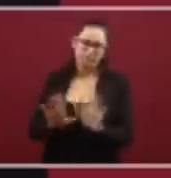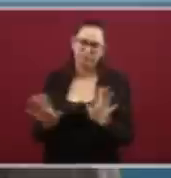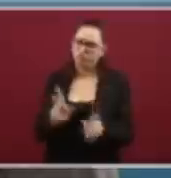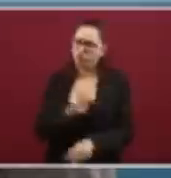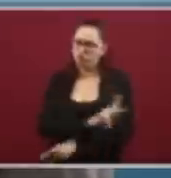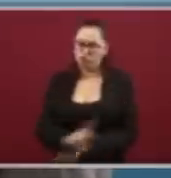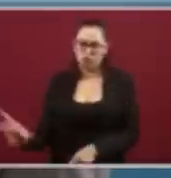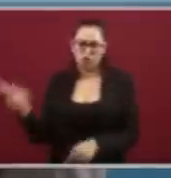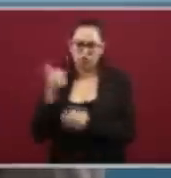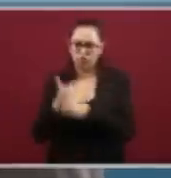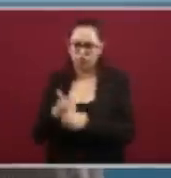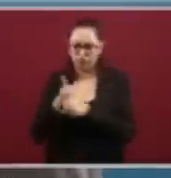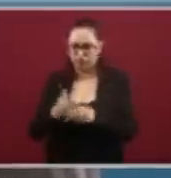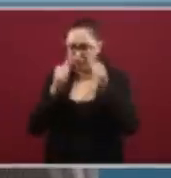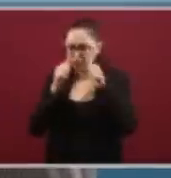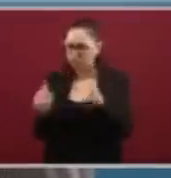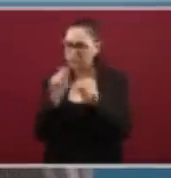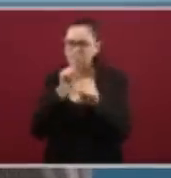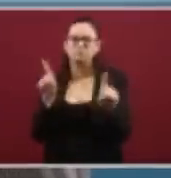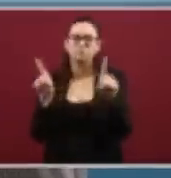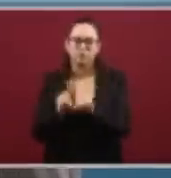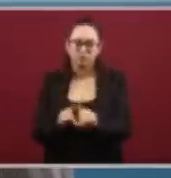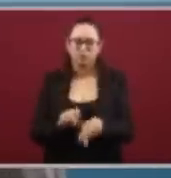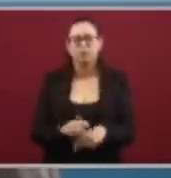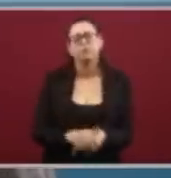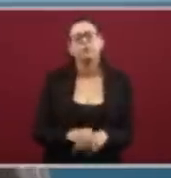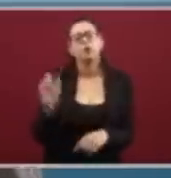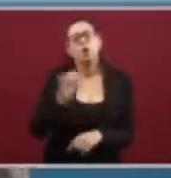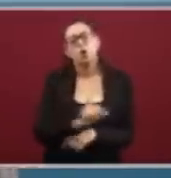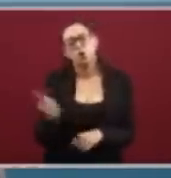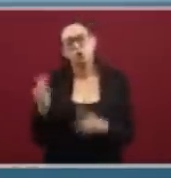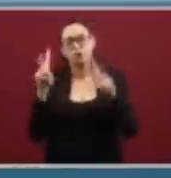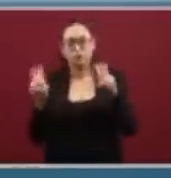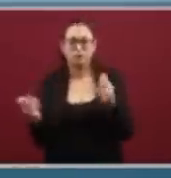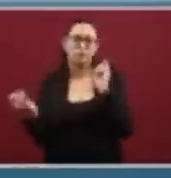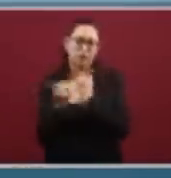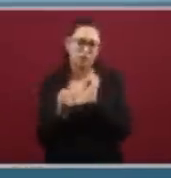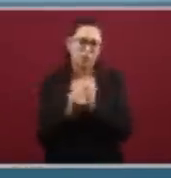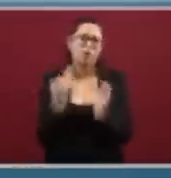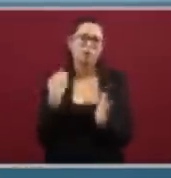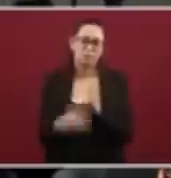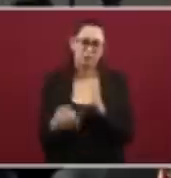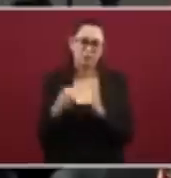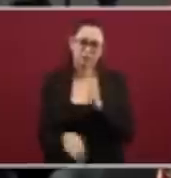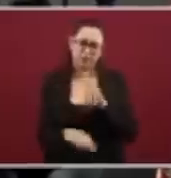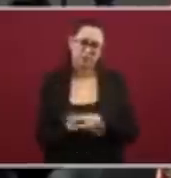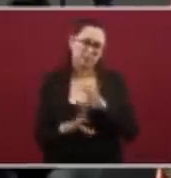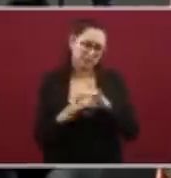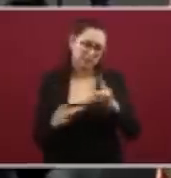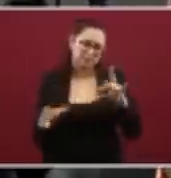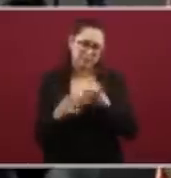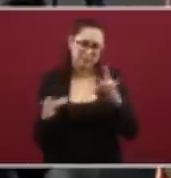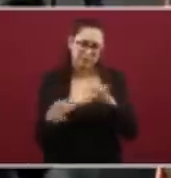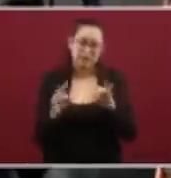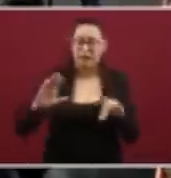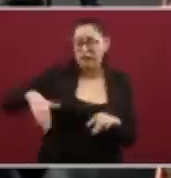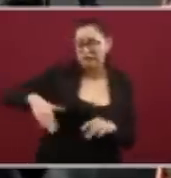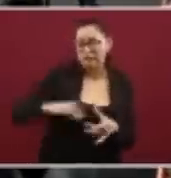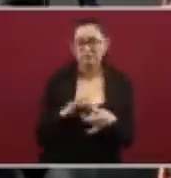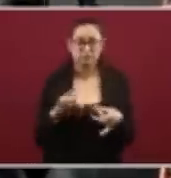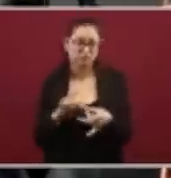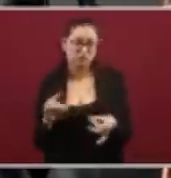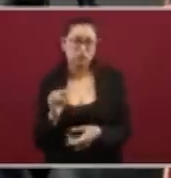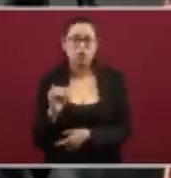víctimas de esta tragedia hay algunos otros temas que tenemos que desahogar como ya lo señalado aquí el director del instituto mexicano del seguro